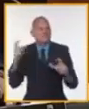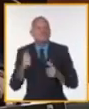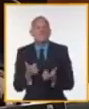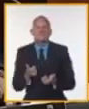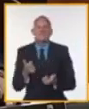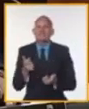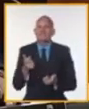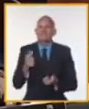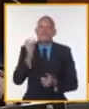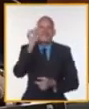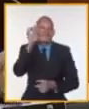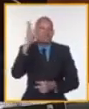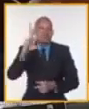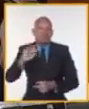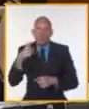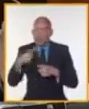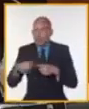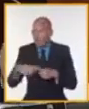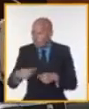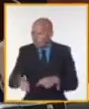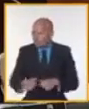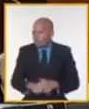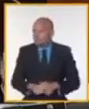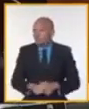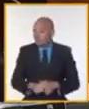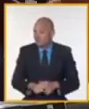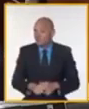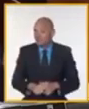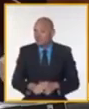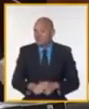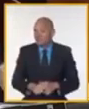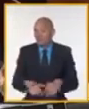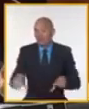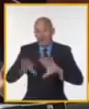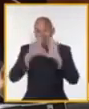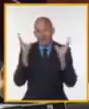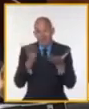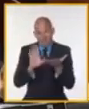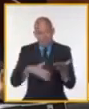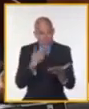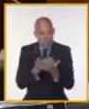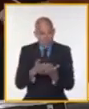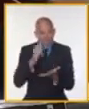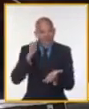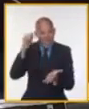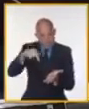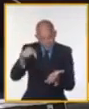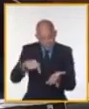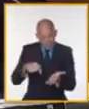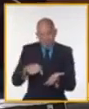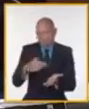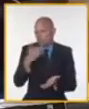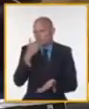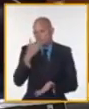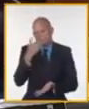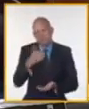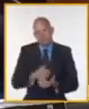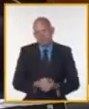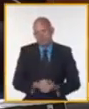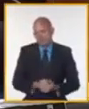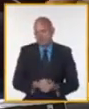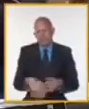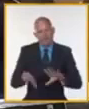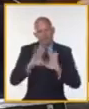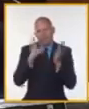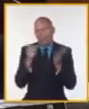lleva ciencia y mucha innovación. Y las propuestas que se han hecho son propuestas novedosas, desde la soberanía alimentaria vinculada